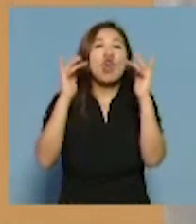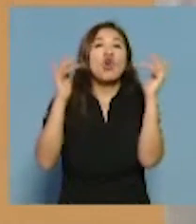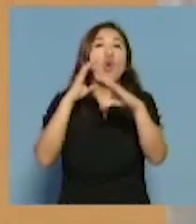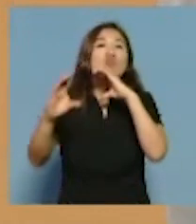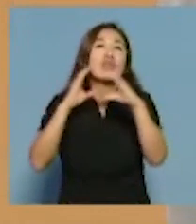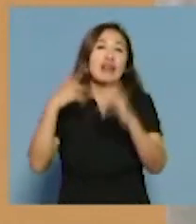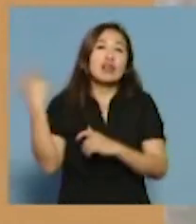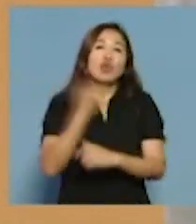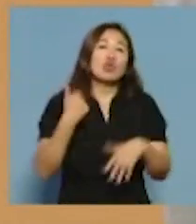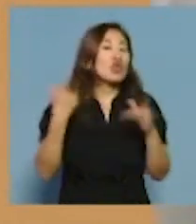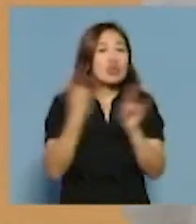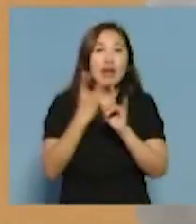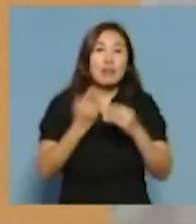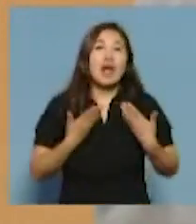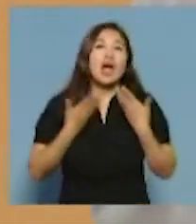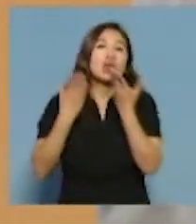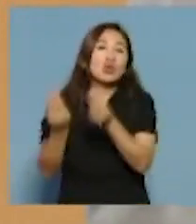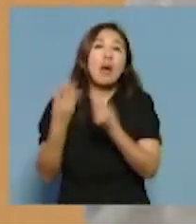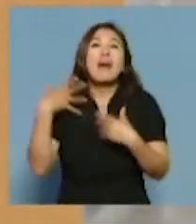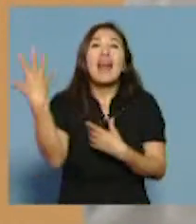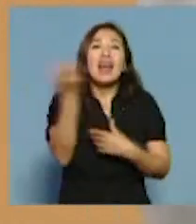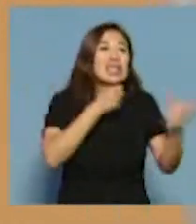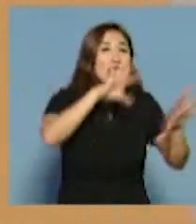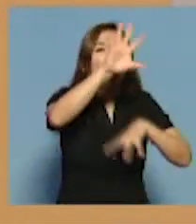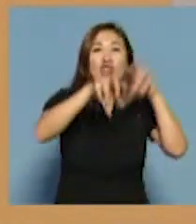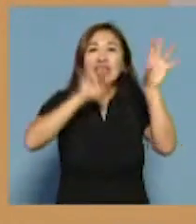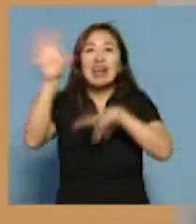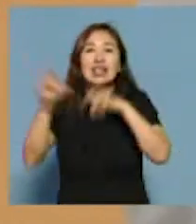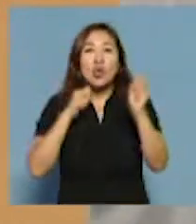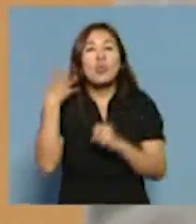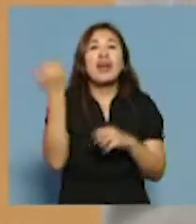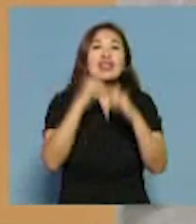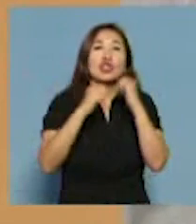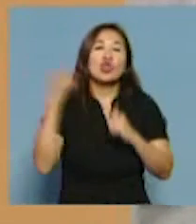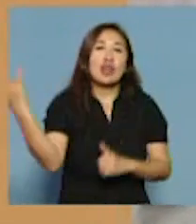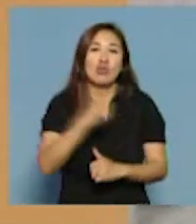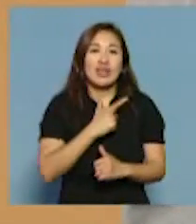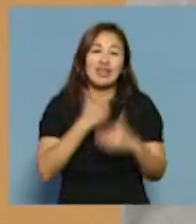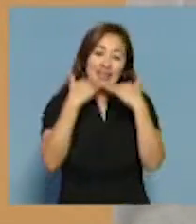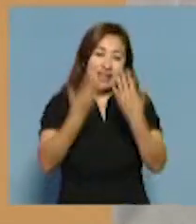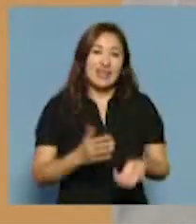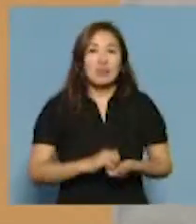y nosotros a disposición para recuperar precisamente lo que es la historia local y nuestra historia regional muchas gracias